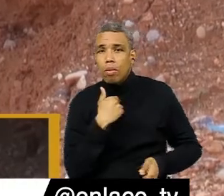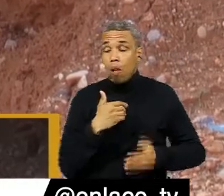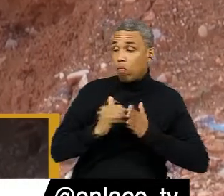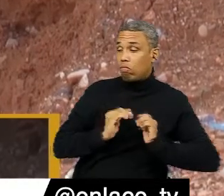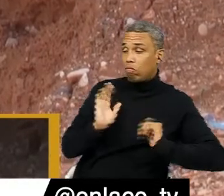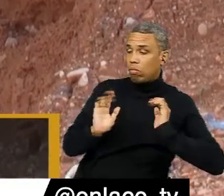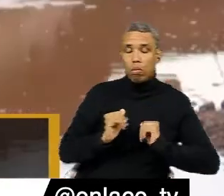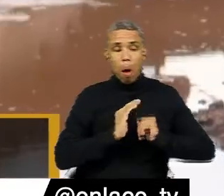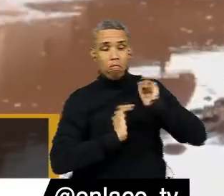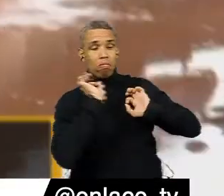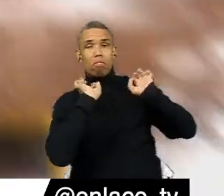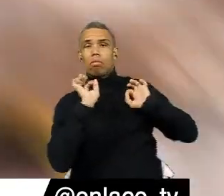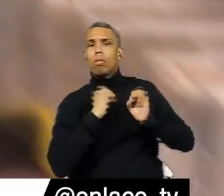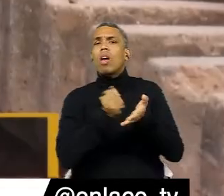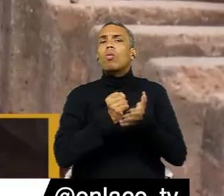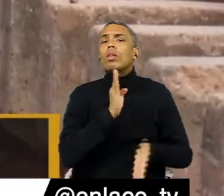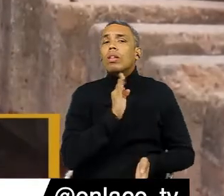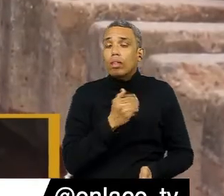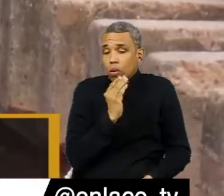mundo se tira la pelota y nadie responde.